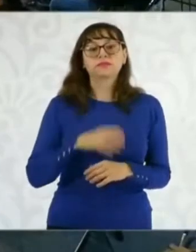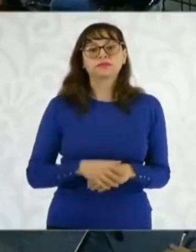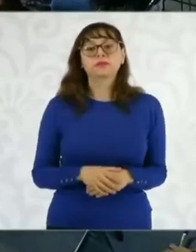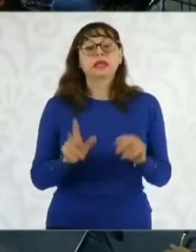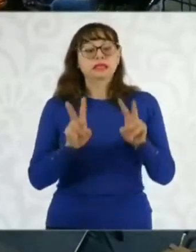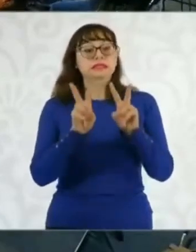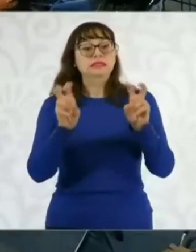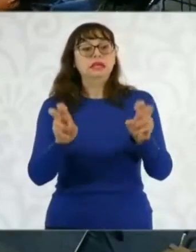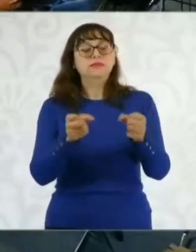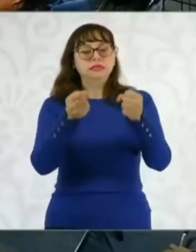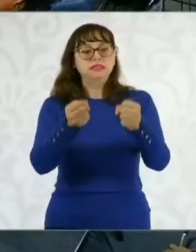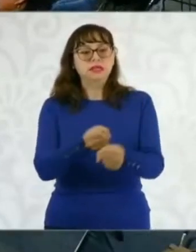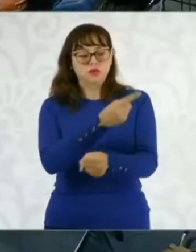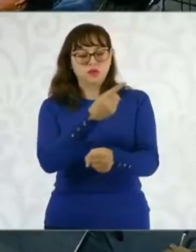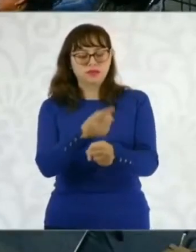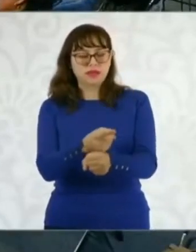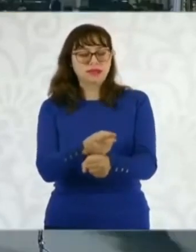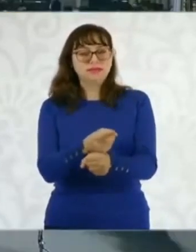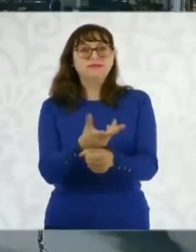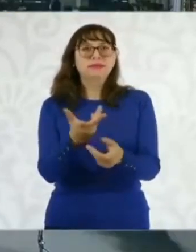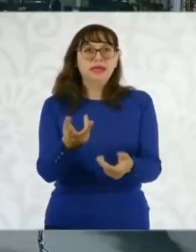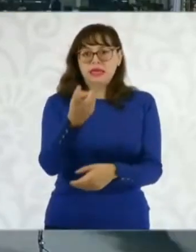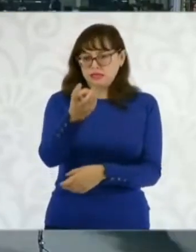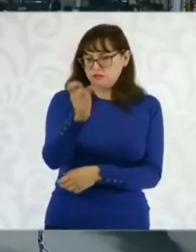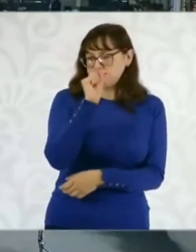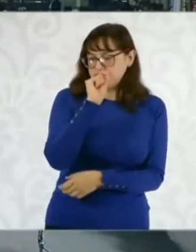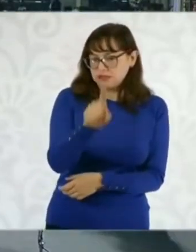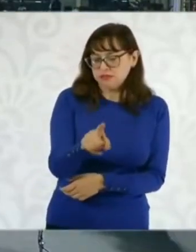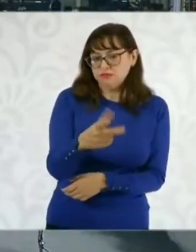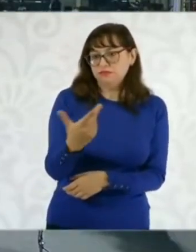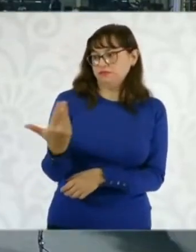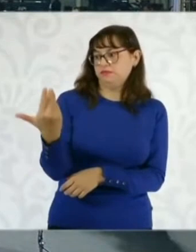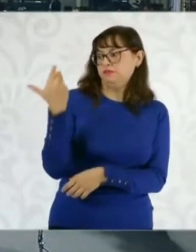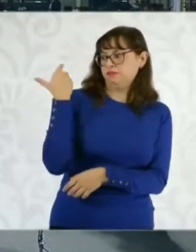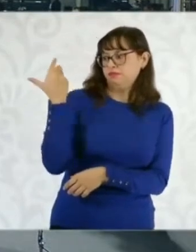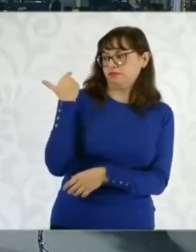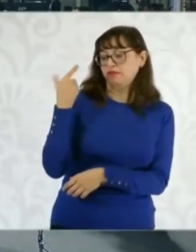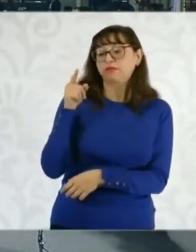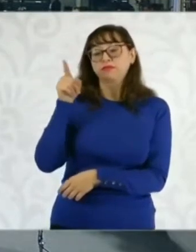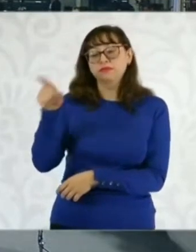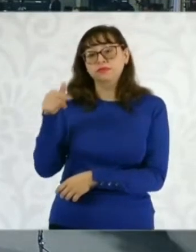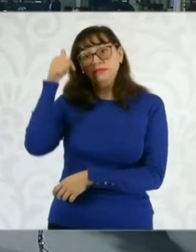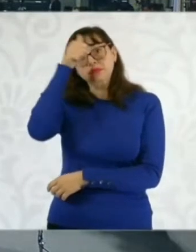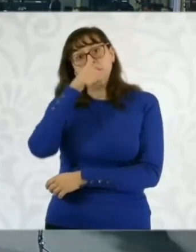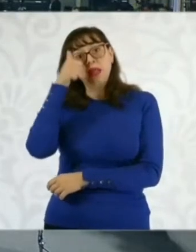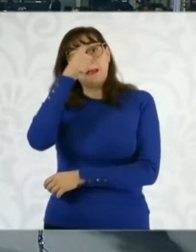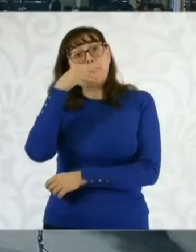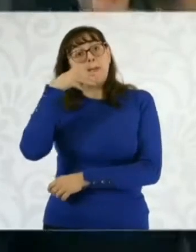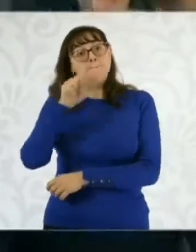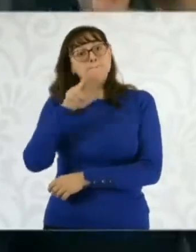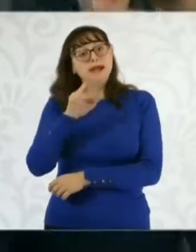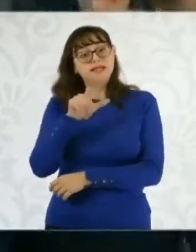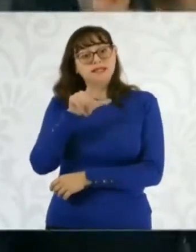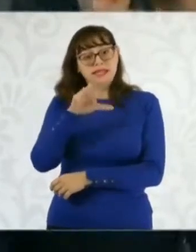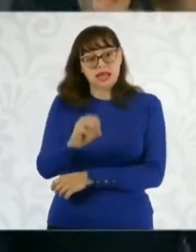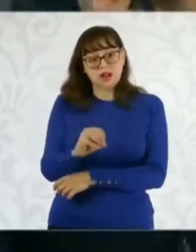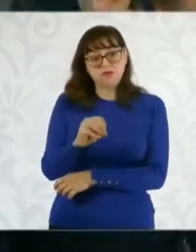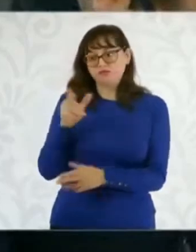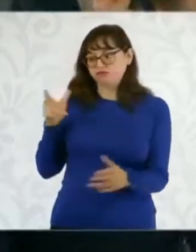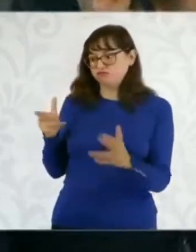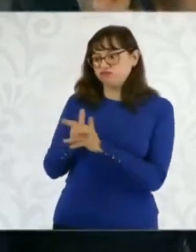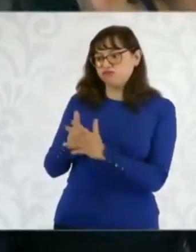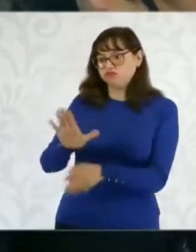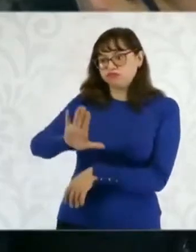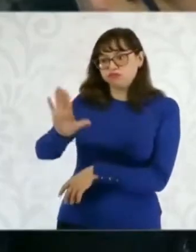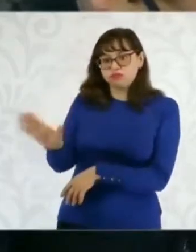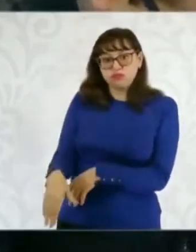tema de seguridad. Hace unos días usted en una mañanera condenaba el asesinato del padre Marcelo en San Cristóbal, también uno de los